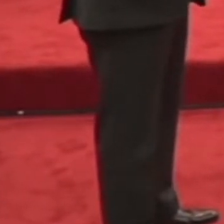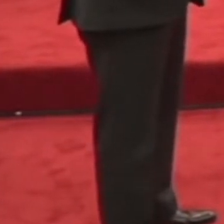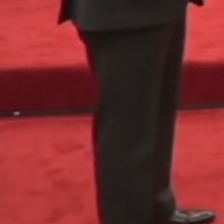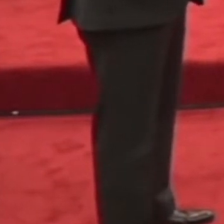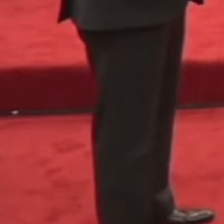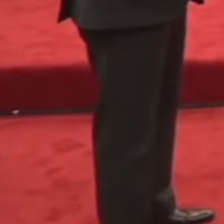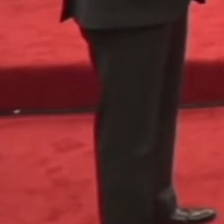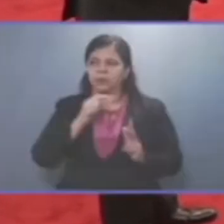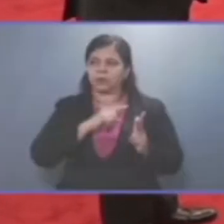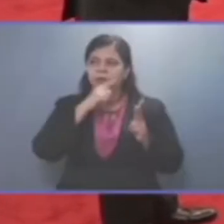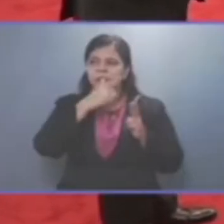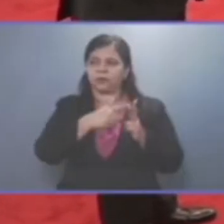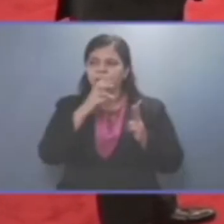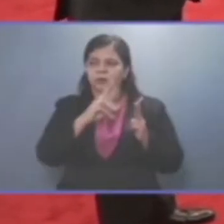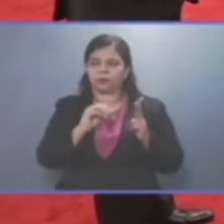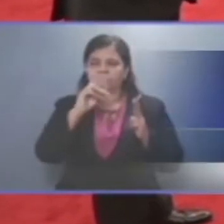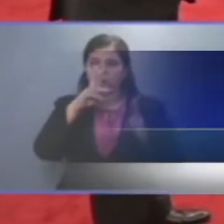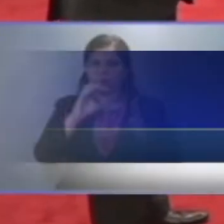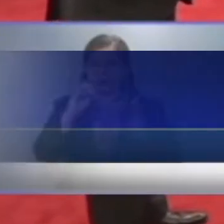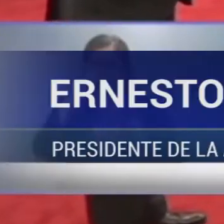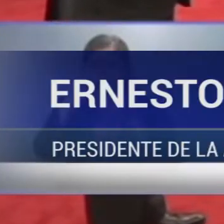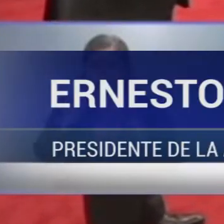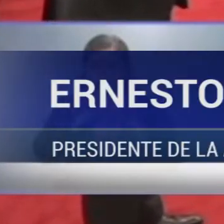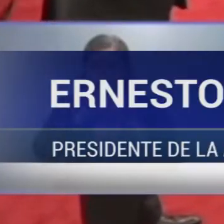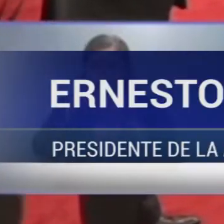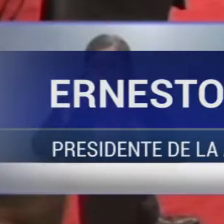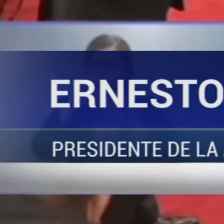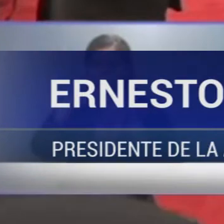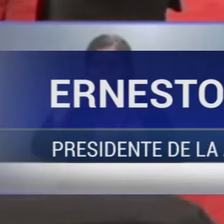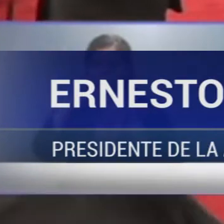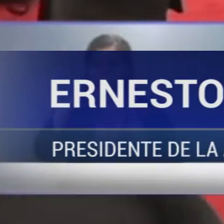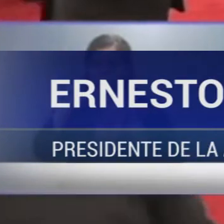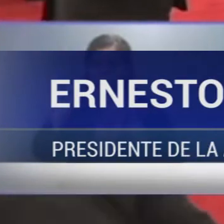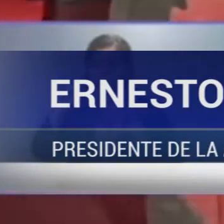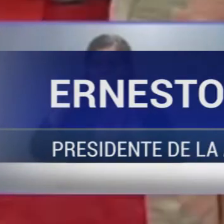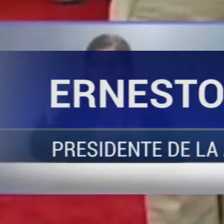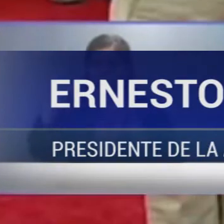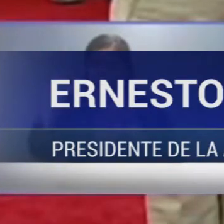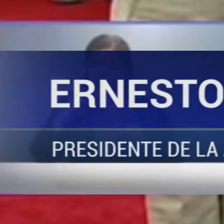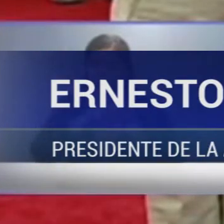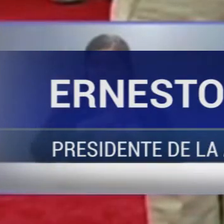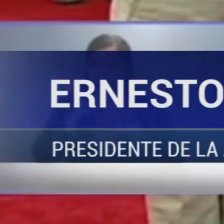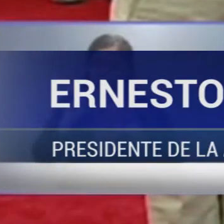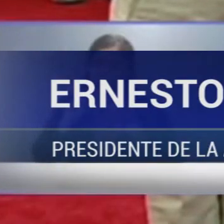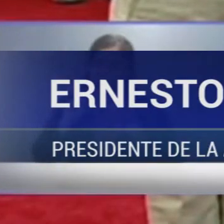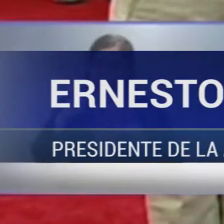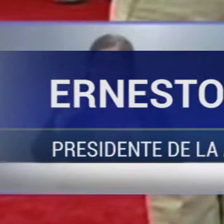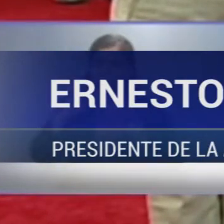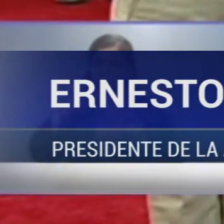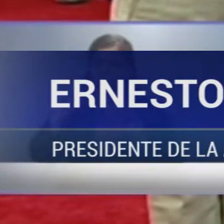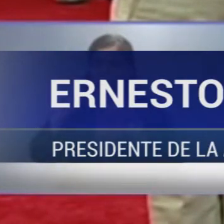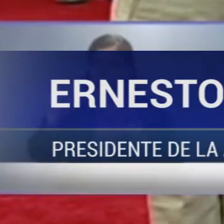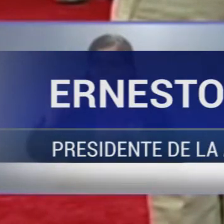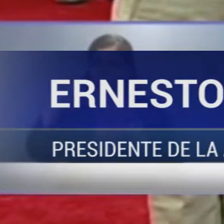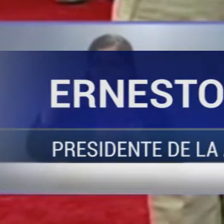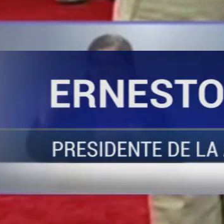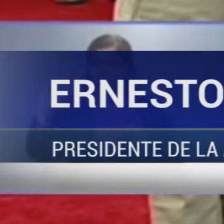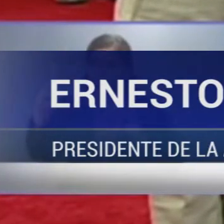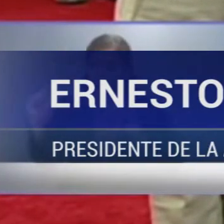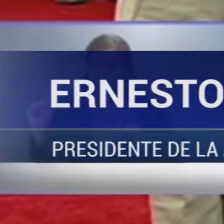Walter David Coto Ayala, Rebeca Araceli Santos de González, Marcela Balbina Pineda Erazo.